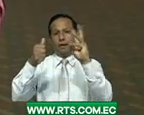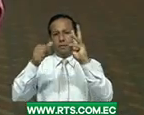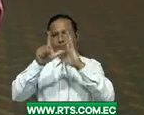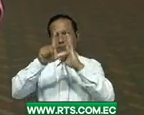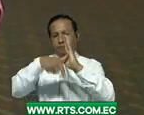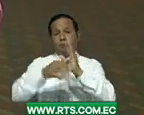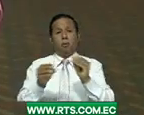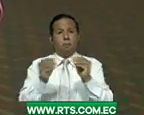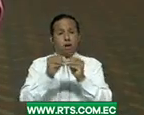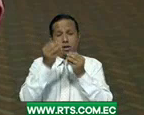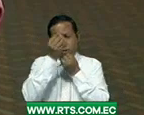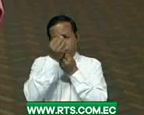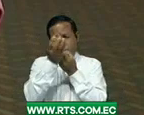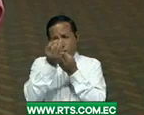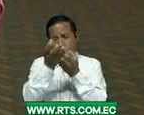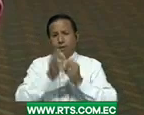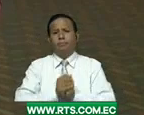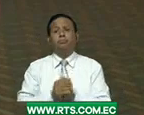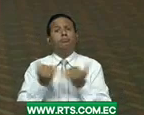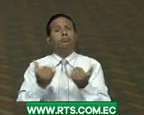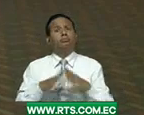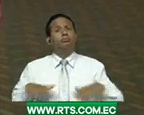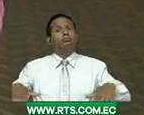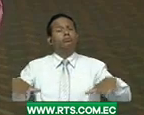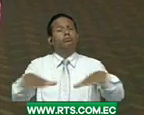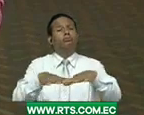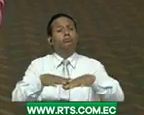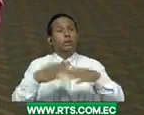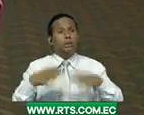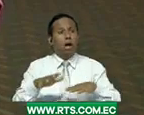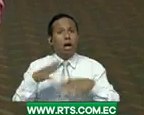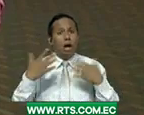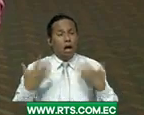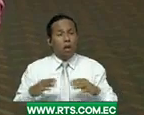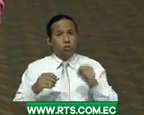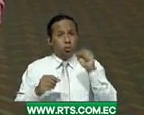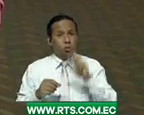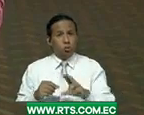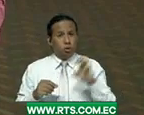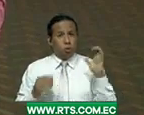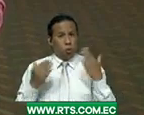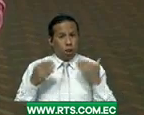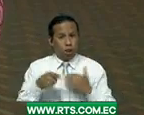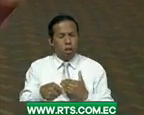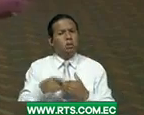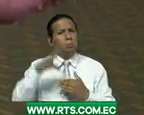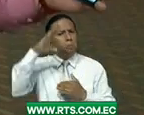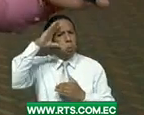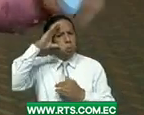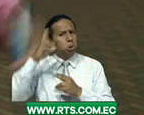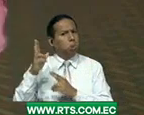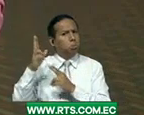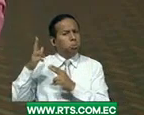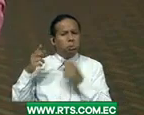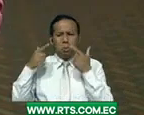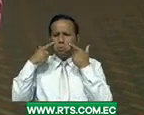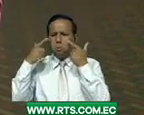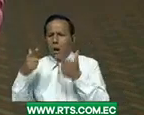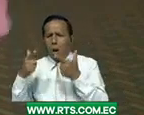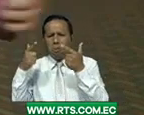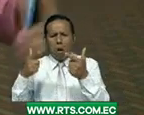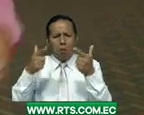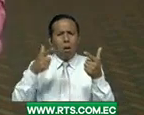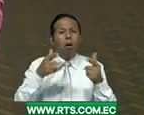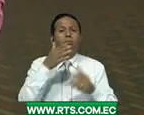Las 22:16, continuamos informando y los operativos están en pie acá en lo que es el suroeste de la ciudad de Guayaquil. Con este hecho violento,